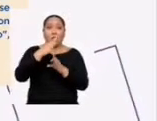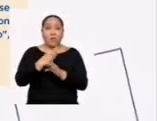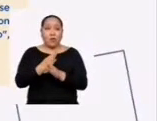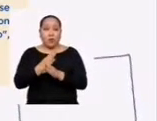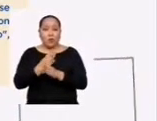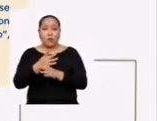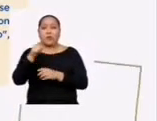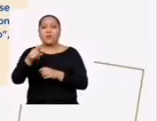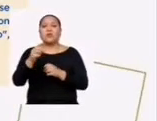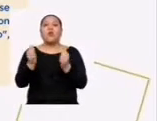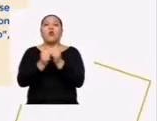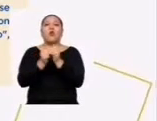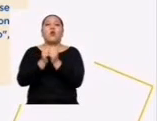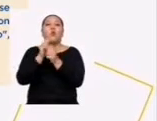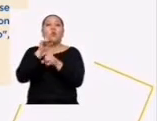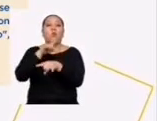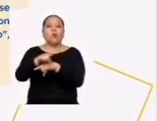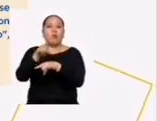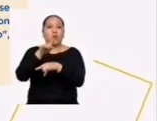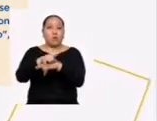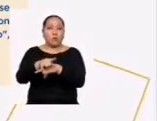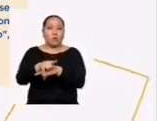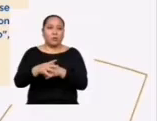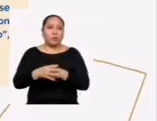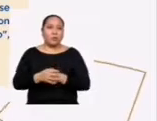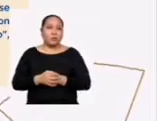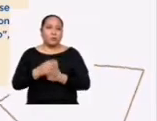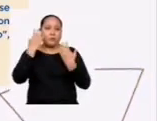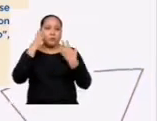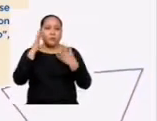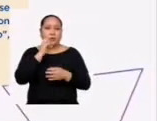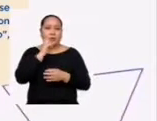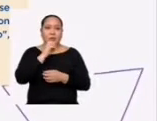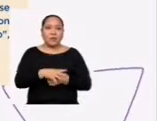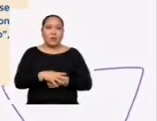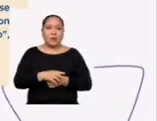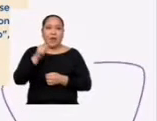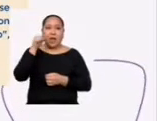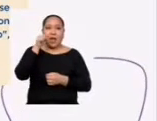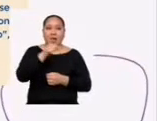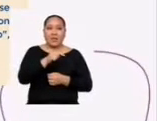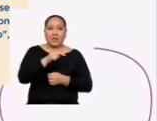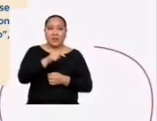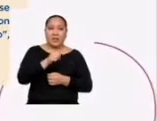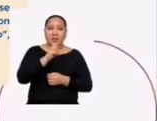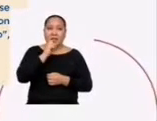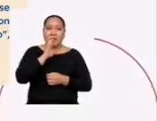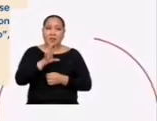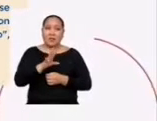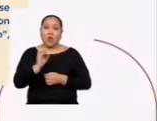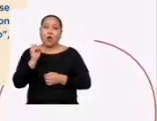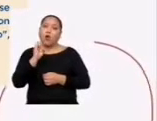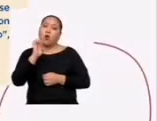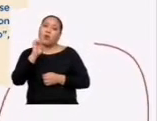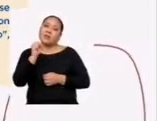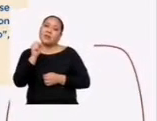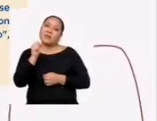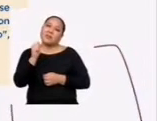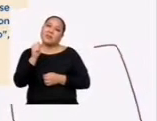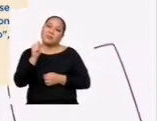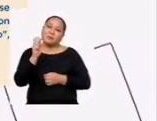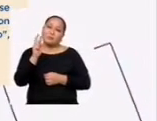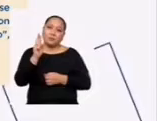a través de las bromas. Además, no sé si quiso decir esta, que señala algo, o el verbo está, porque